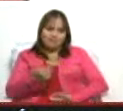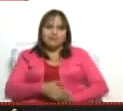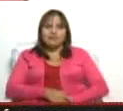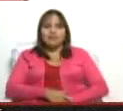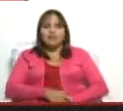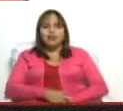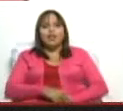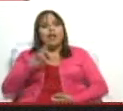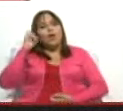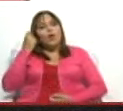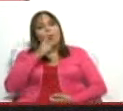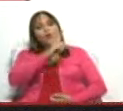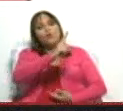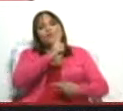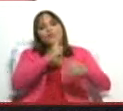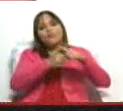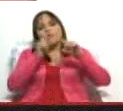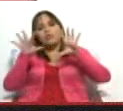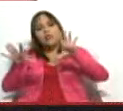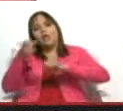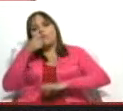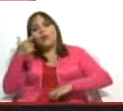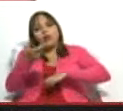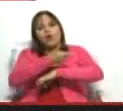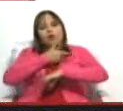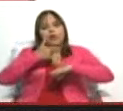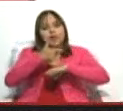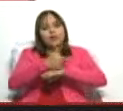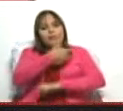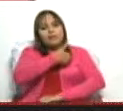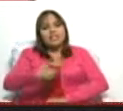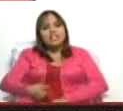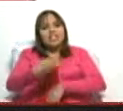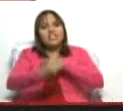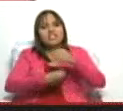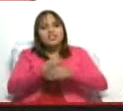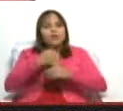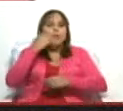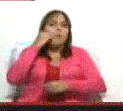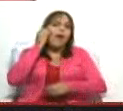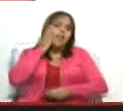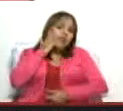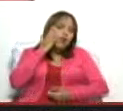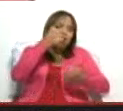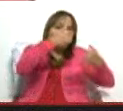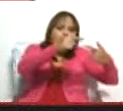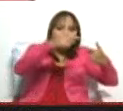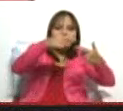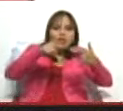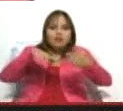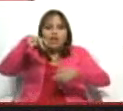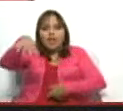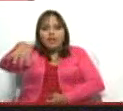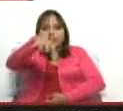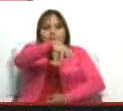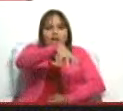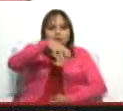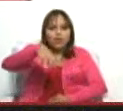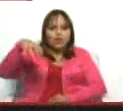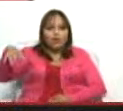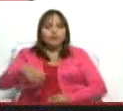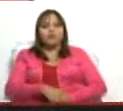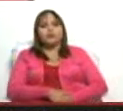1 por 10 del buen gobierno, el presidente nombró unos padrinos por cada estado, ministro padrino por cada estado,